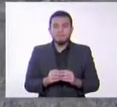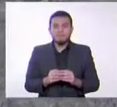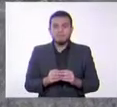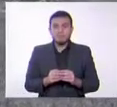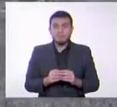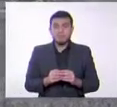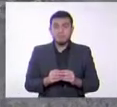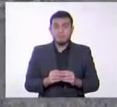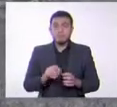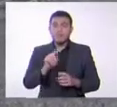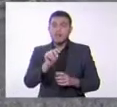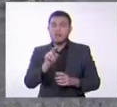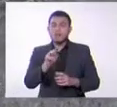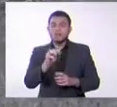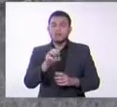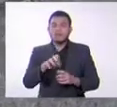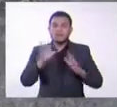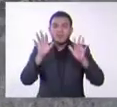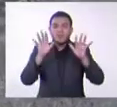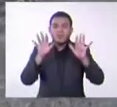y la tundra.